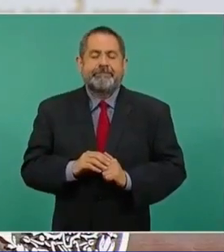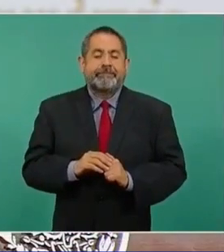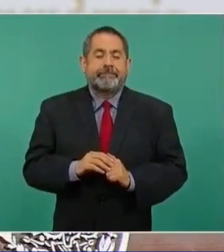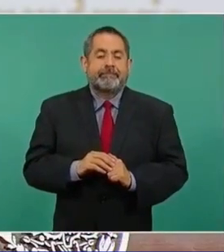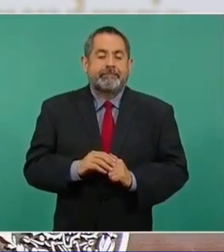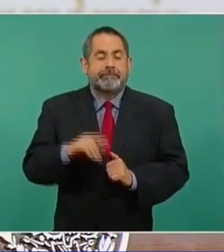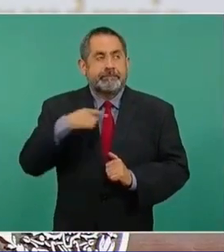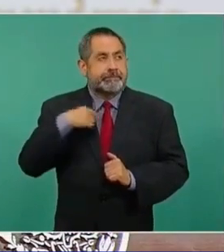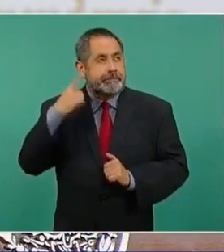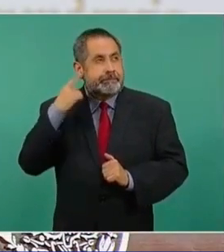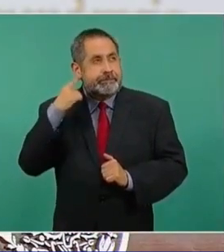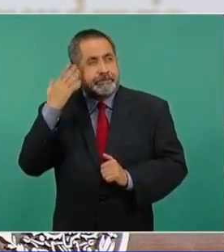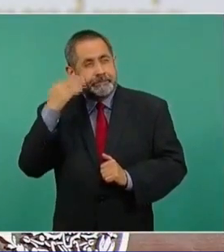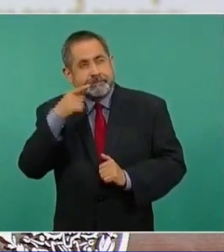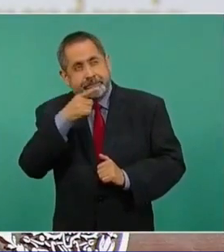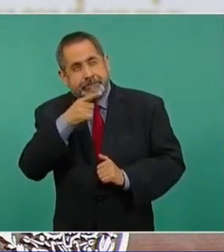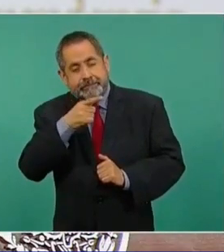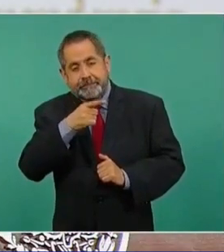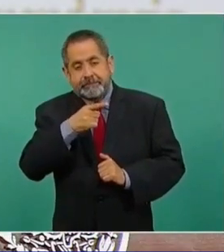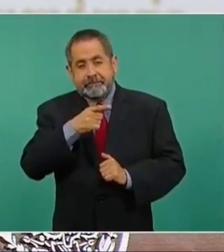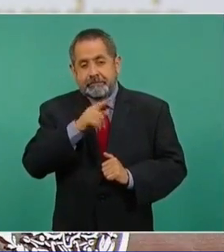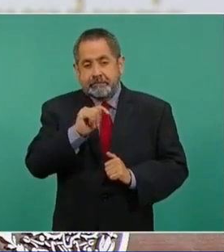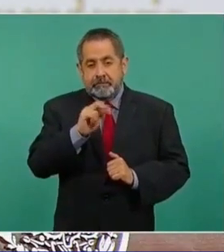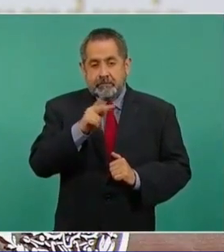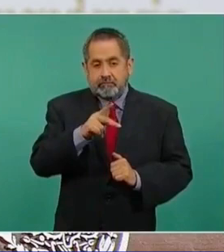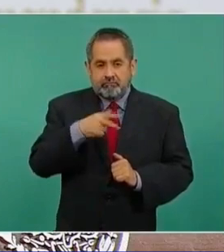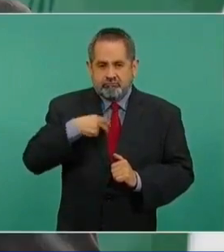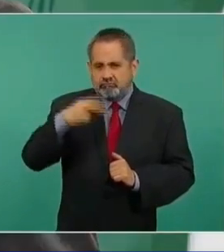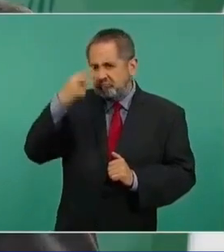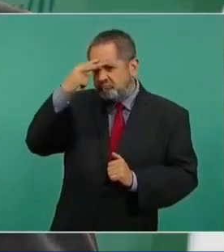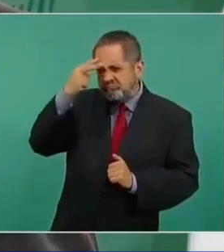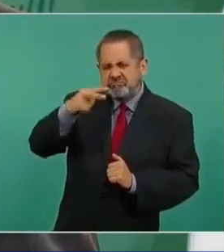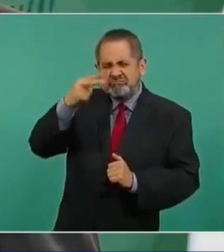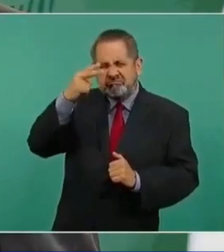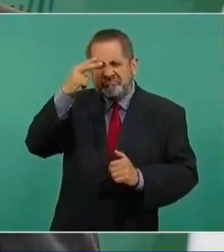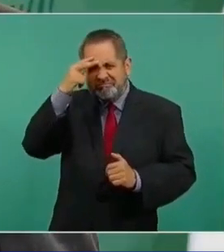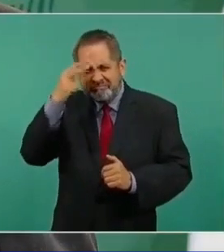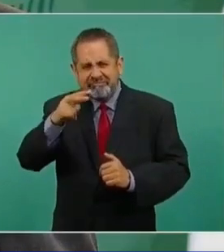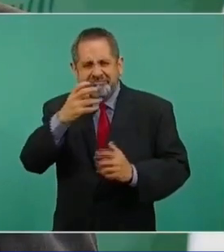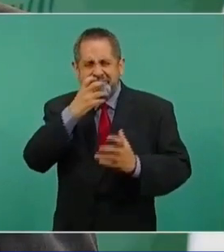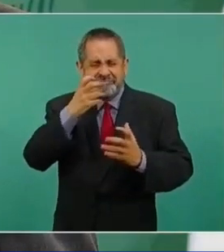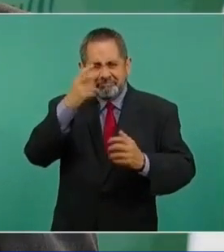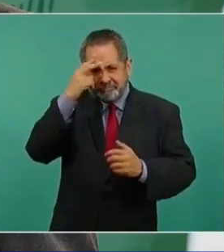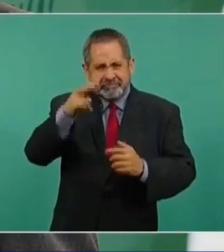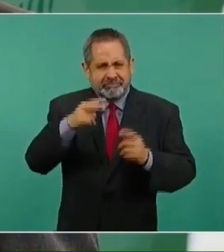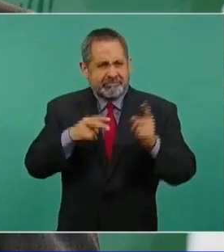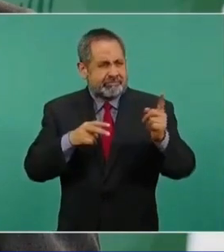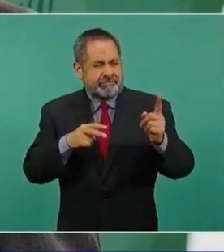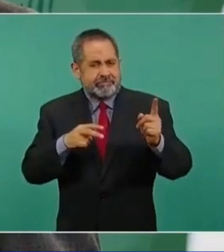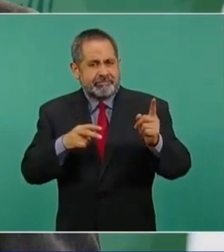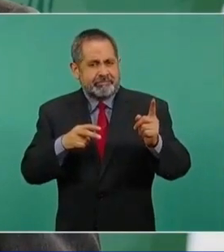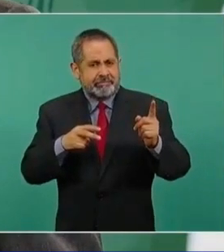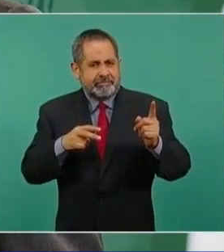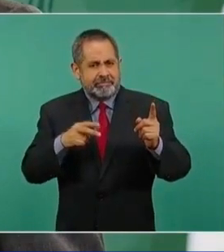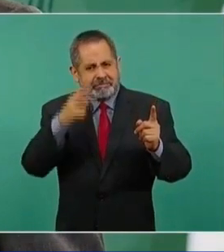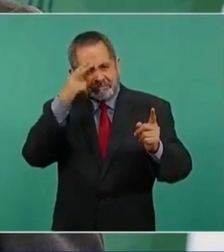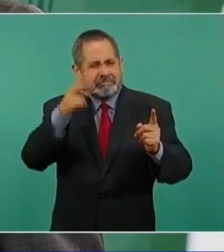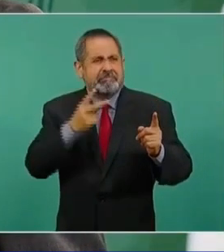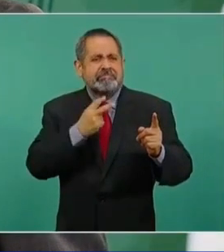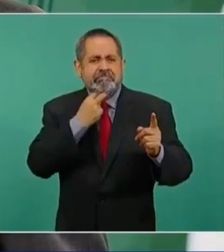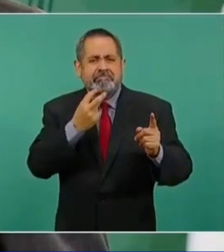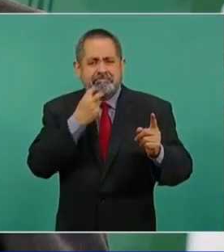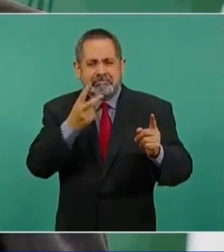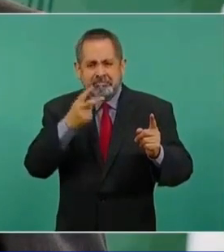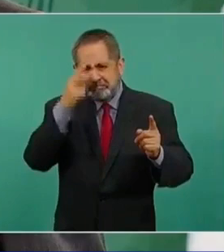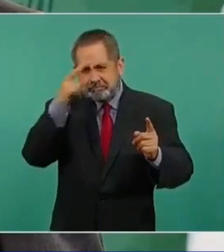pero escuchaba yo que decía México, México, México, México, México, por el